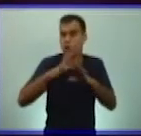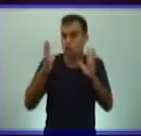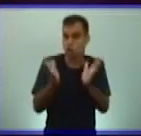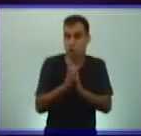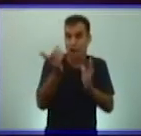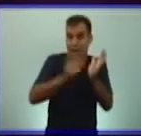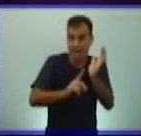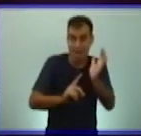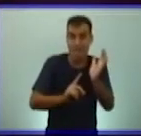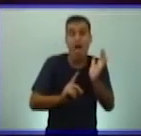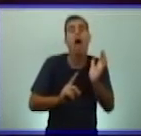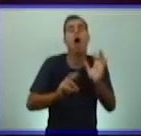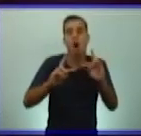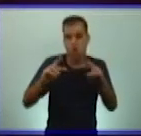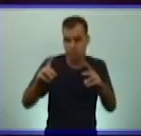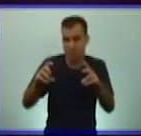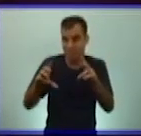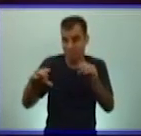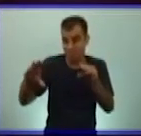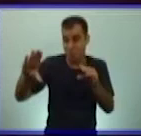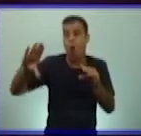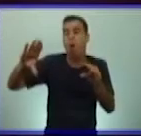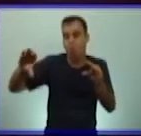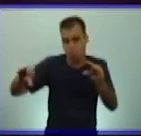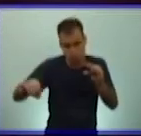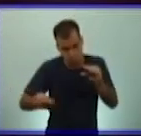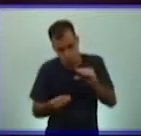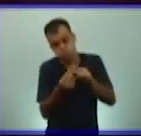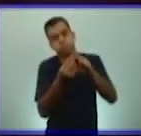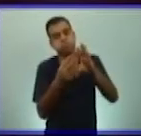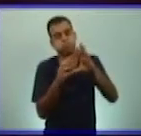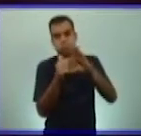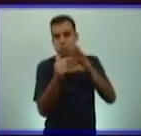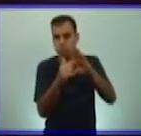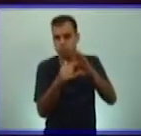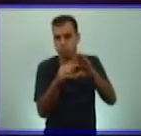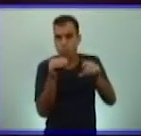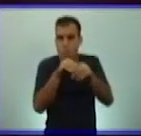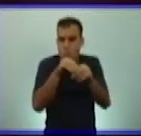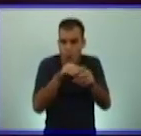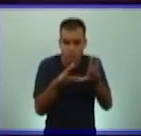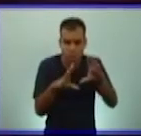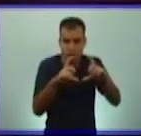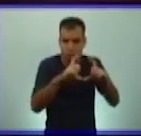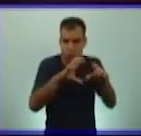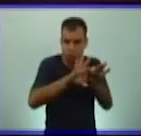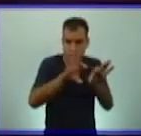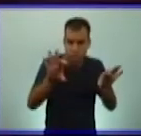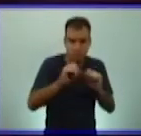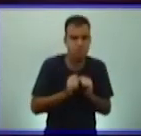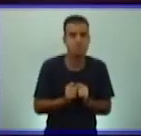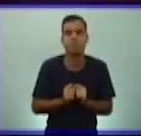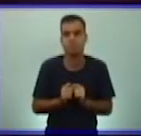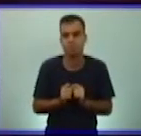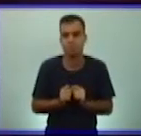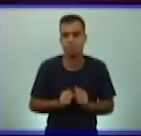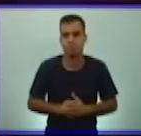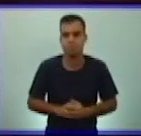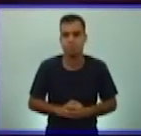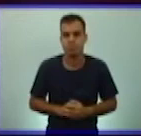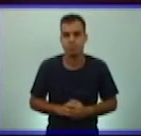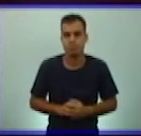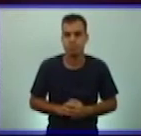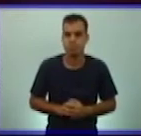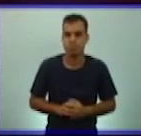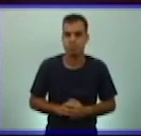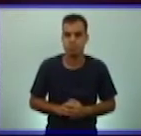vuelve a almacenarse en el capacitor y el sistema retorna nuevamente por los pasos que había transitado anteriormente. Es decir, que durante